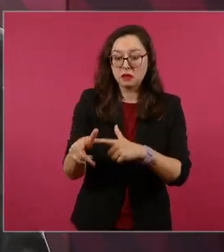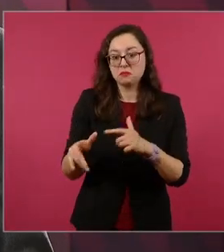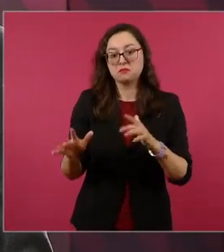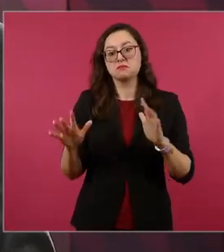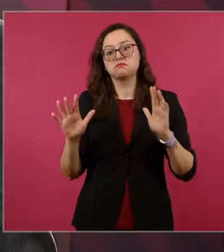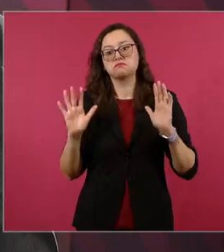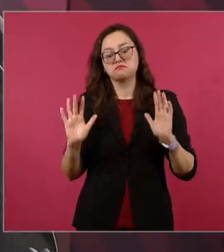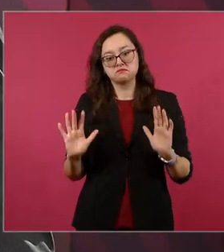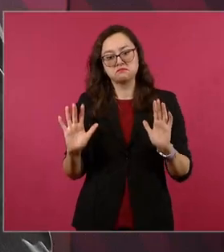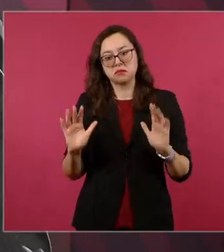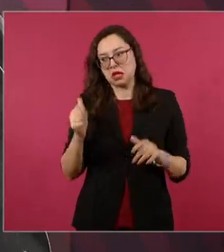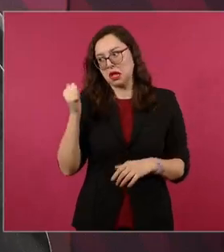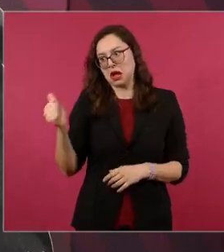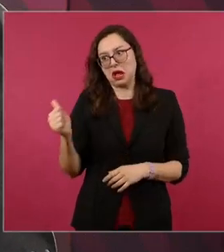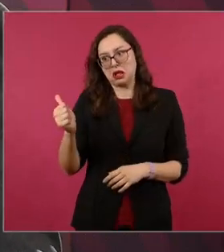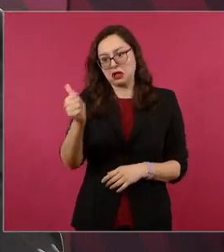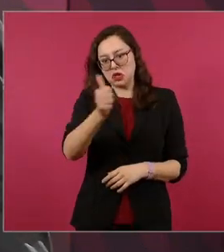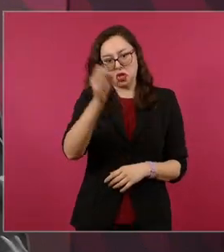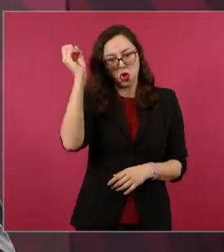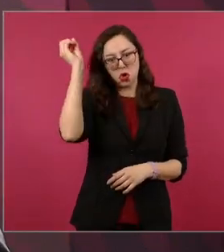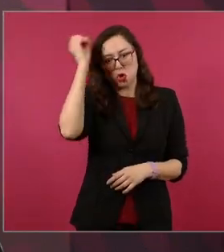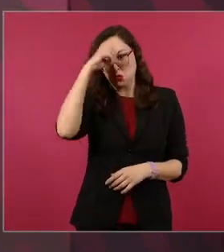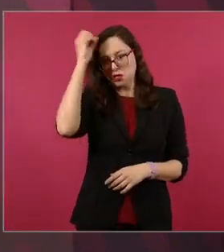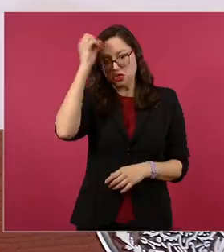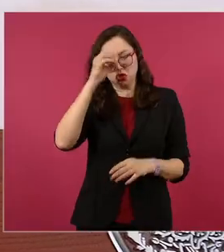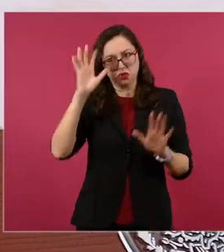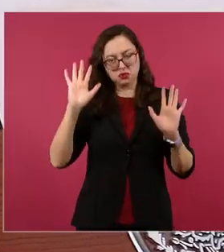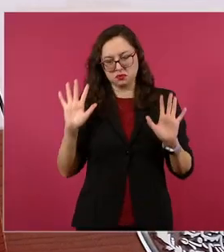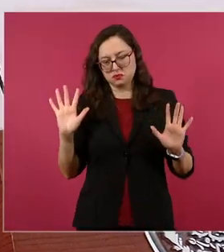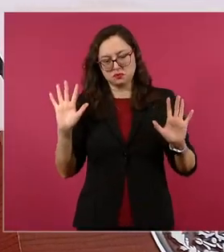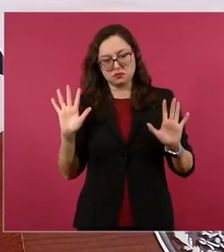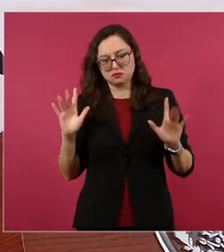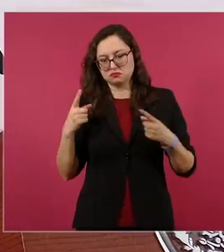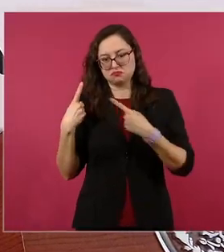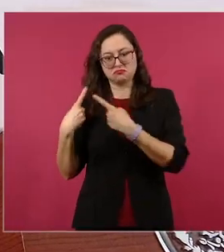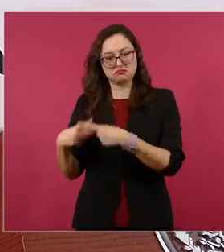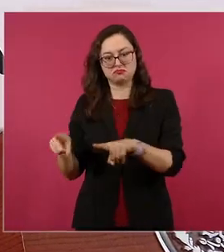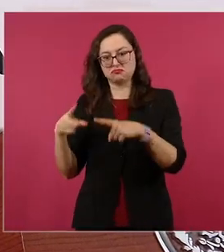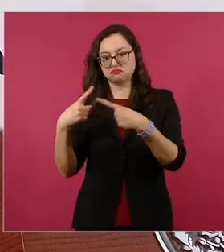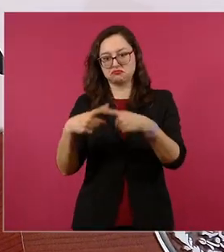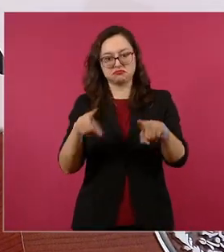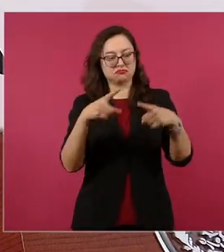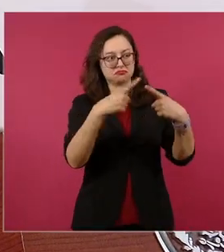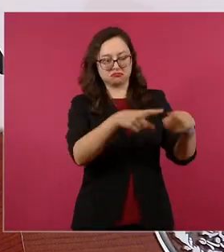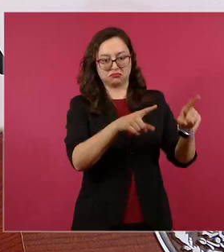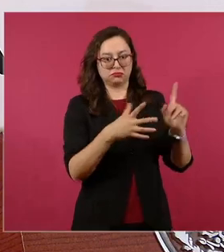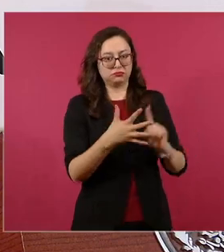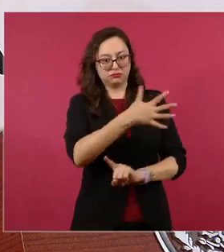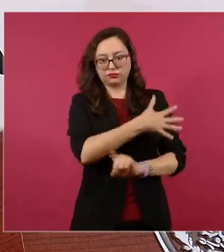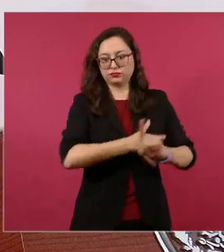puntos de vista y además son circunstancias. Lo de la India,